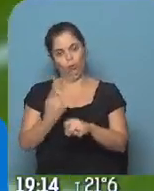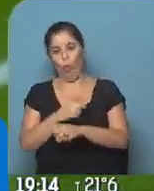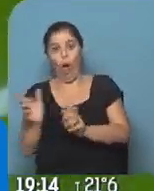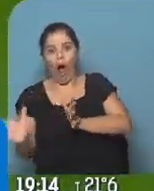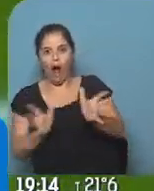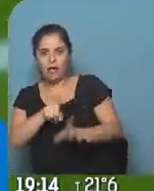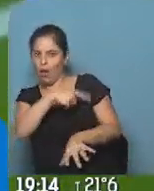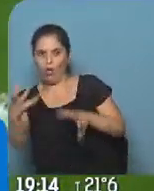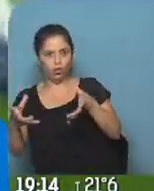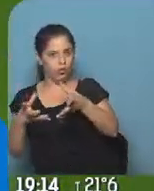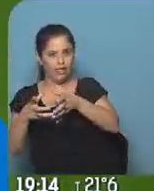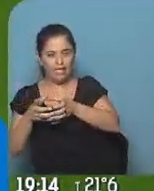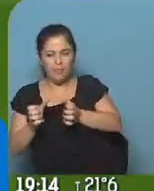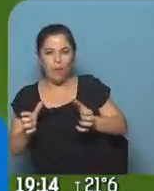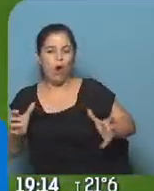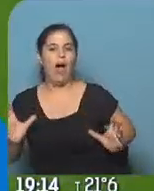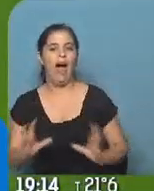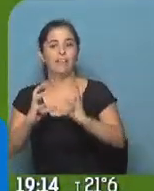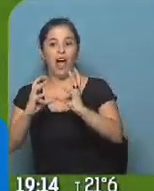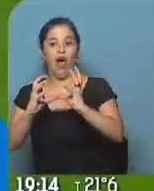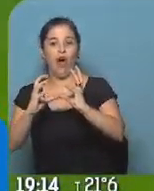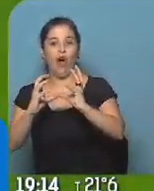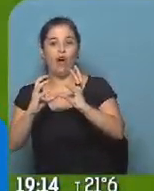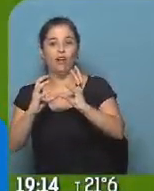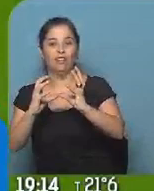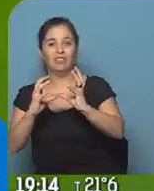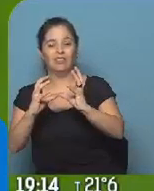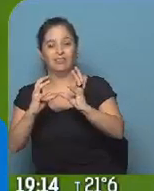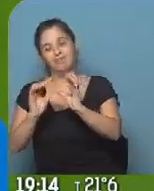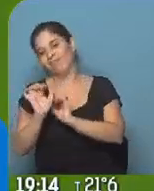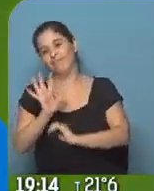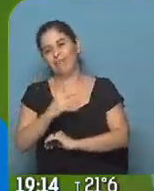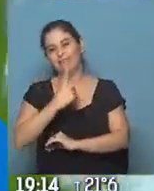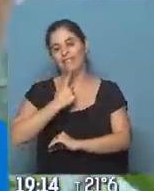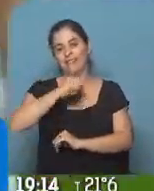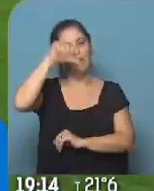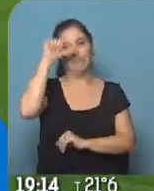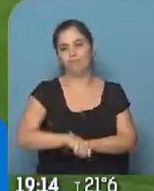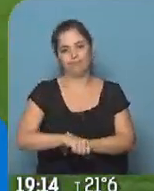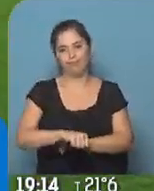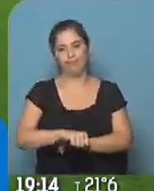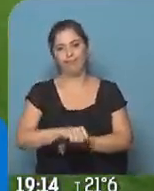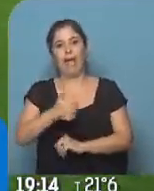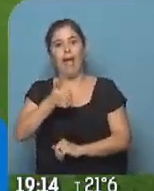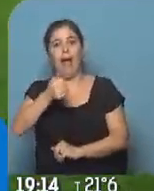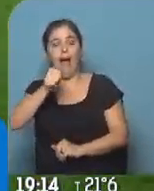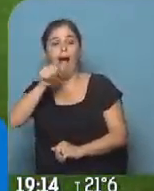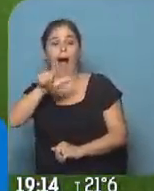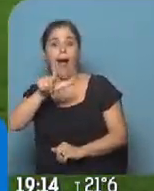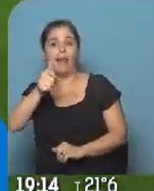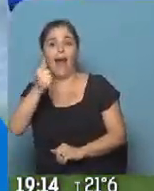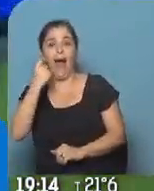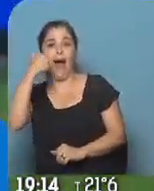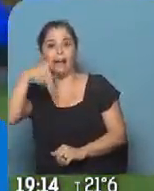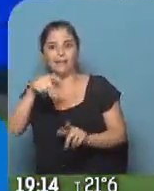partido, sobre su lado izquierdo, adivinando, deteniendo el remate. El Alain es, de manera